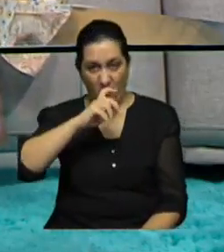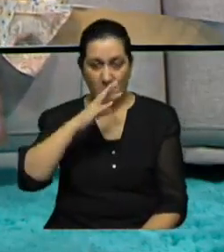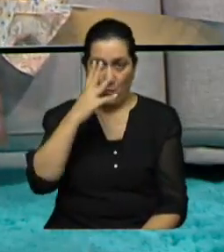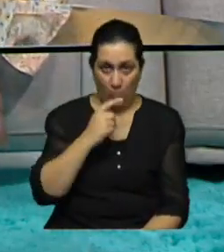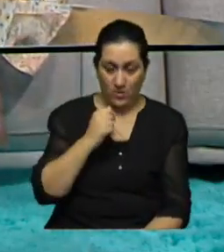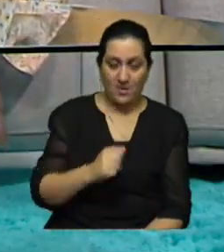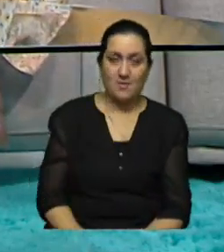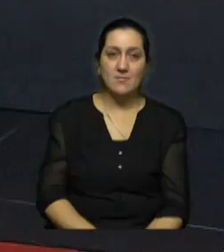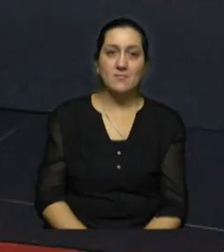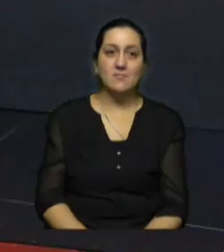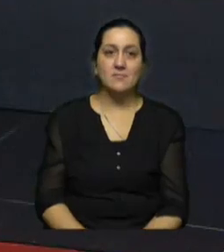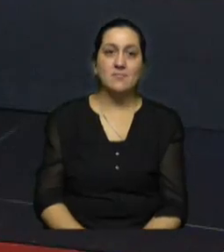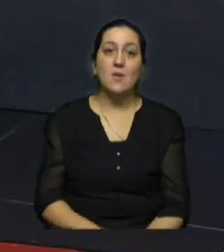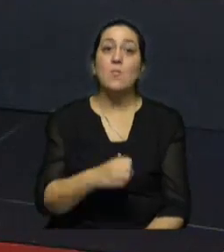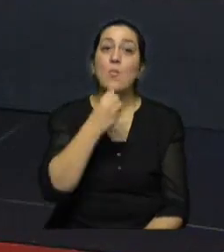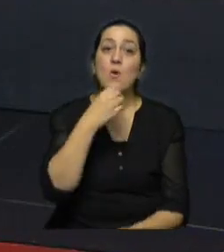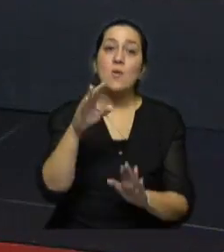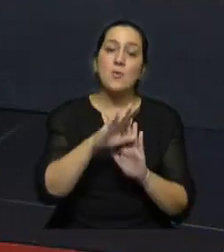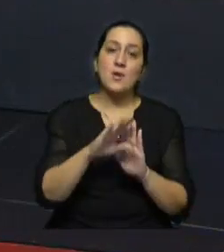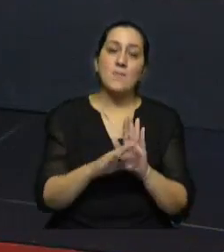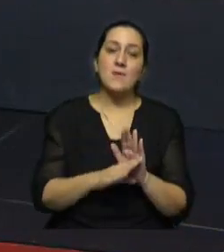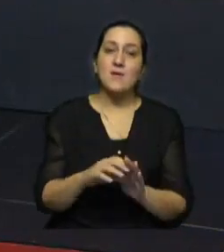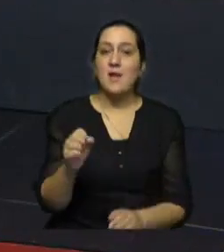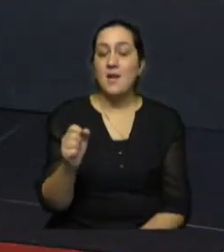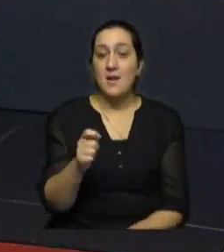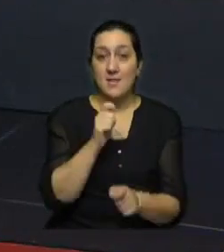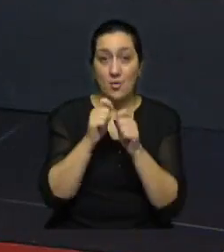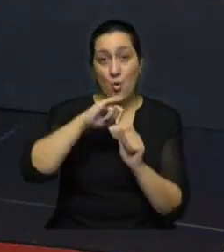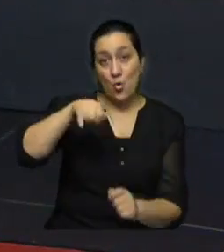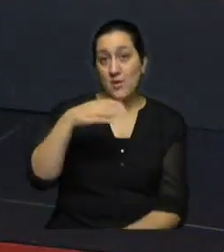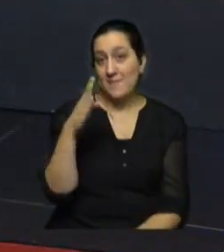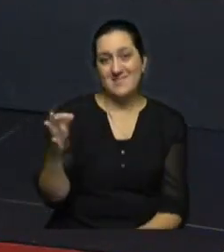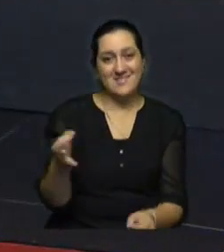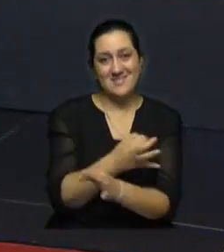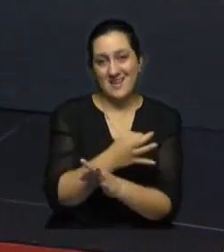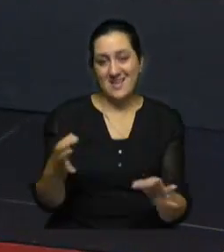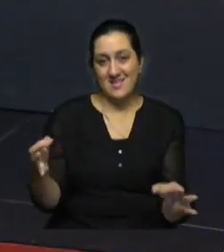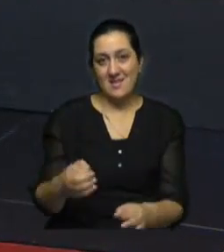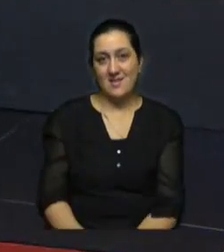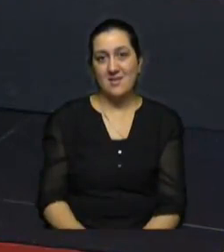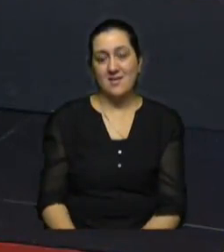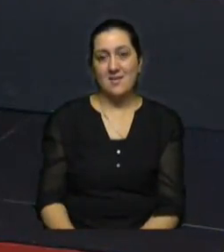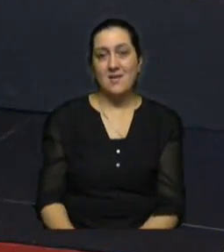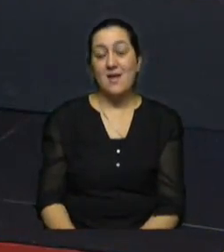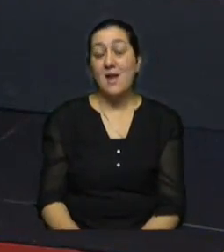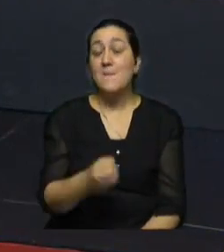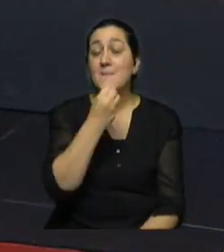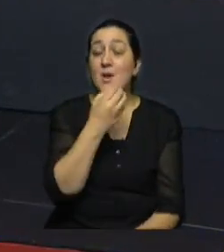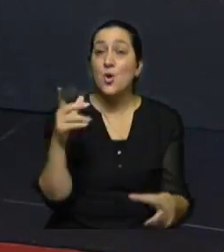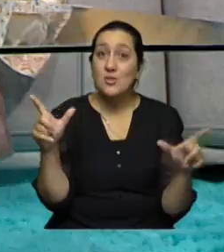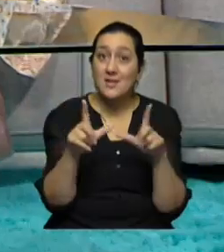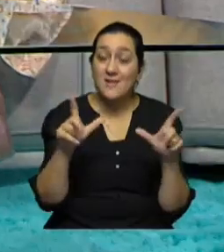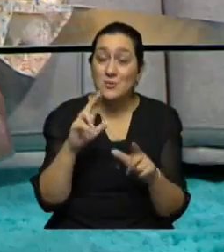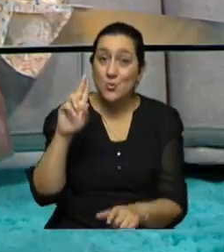buen comienzo de programa. Es muy bueno. El mobilero es excelente. El mejor de la TV uruguaya. Ya te dije, no le demos tanto para adelante. No, dale, ¿cómo